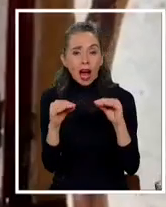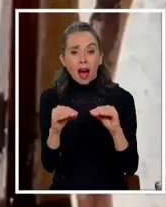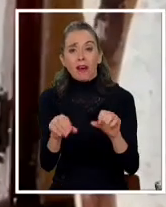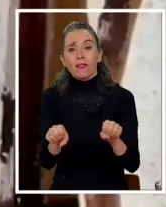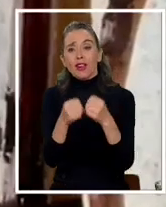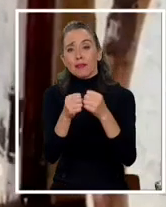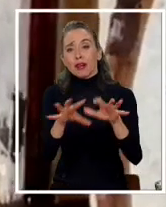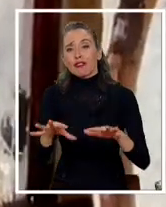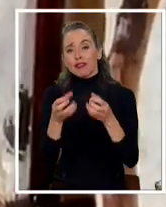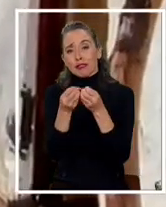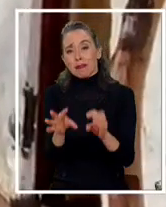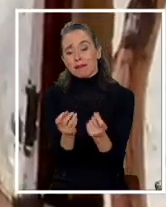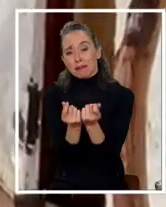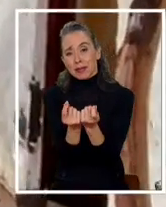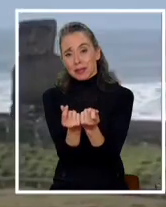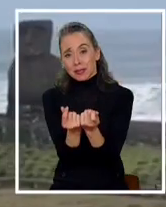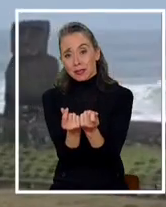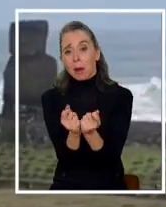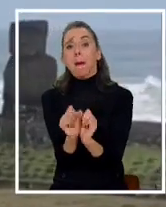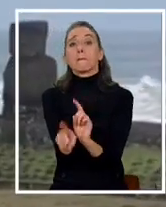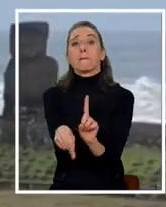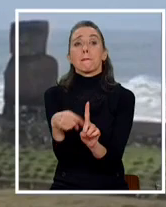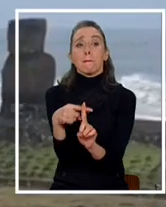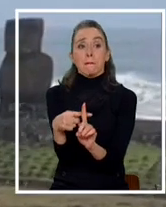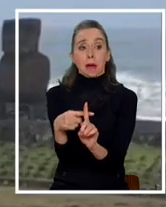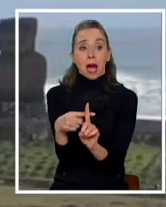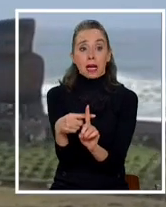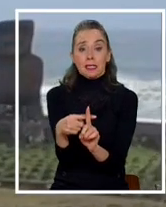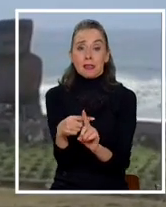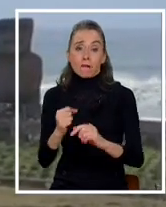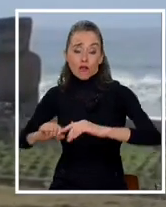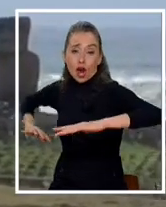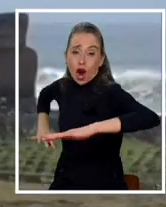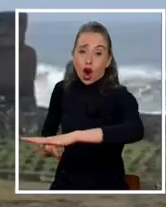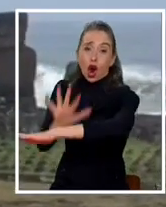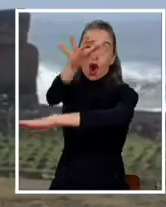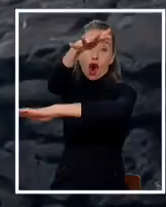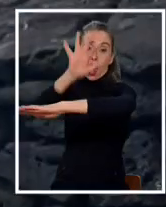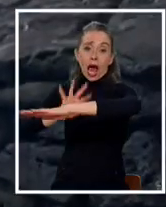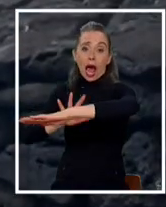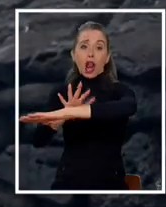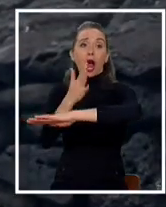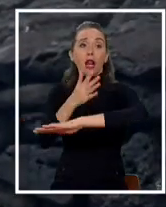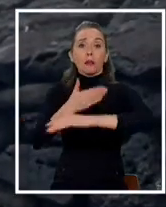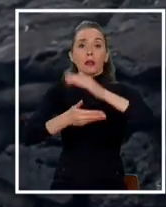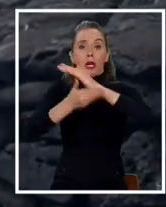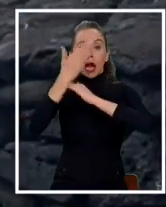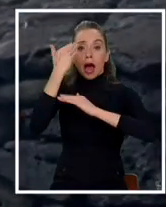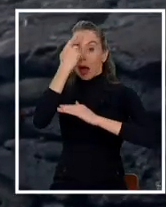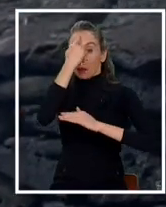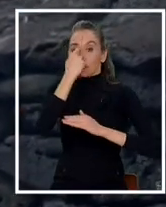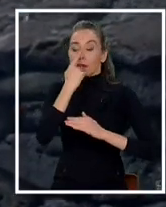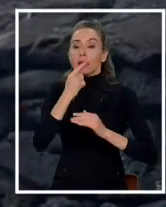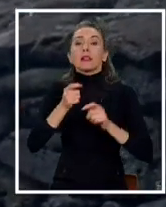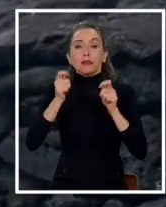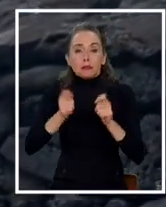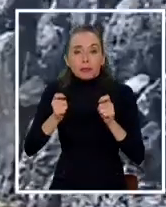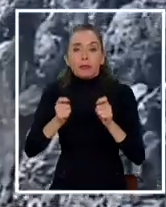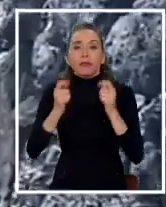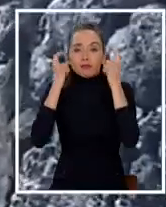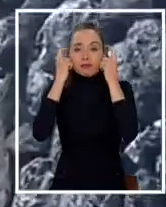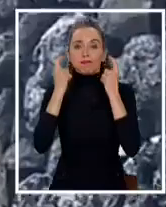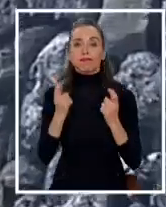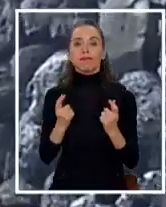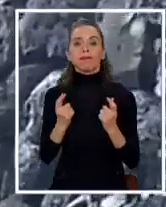Daños materiales, pero no solo eso. Tras el fuerte oleaje, se evalúa el daño patrimonial en los centros ceremoniales Rapa